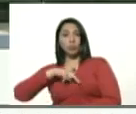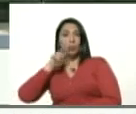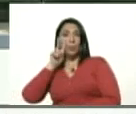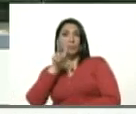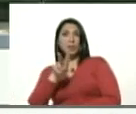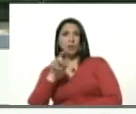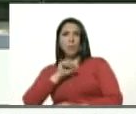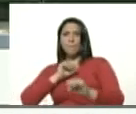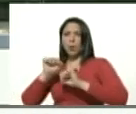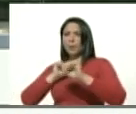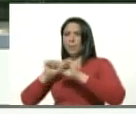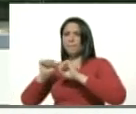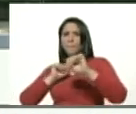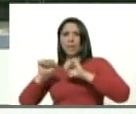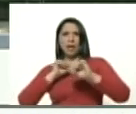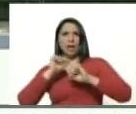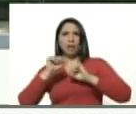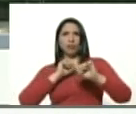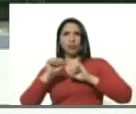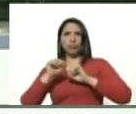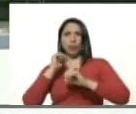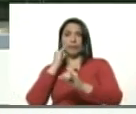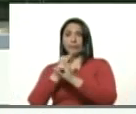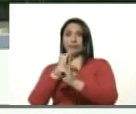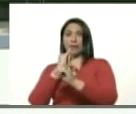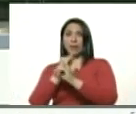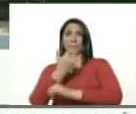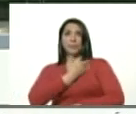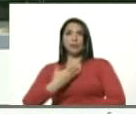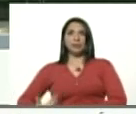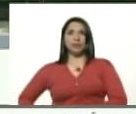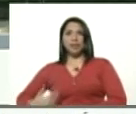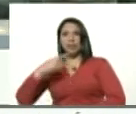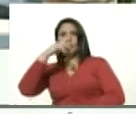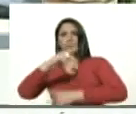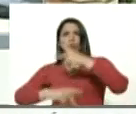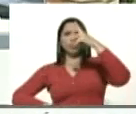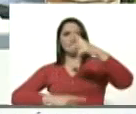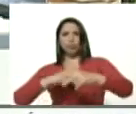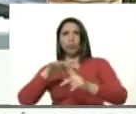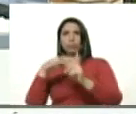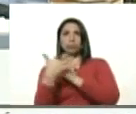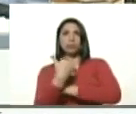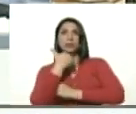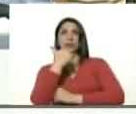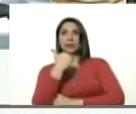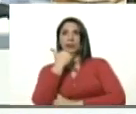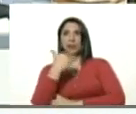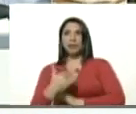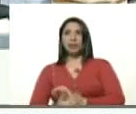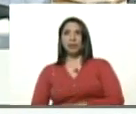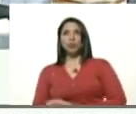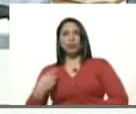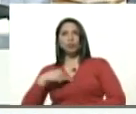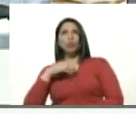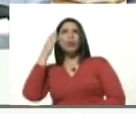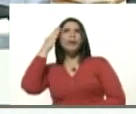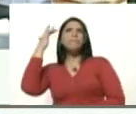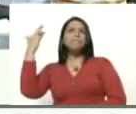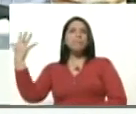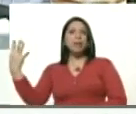movimiento a través de las redes sociales, presidente, de producción alrededor de los imaginarios de